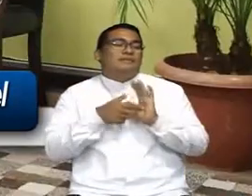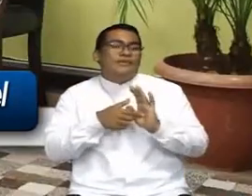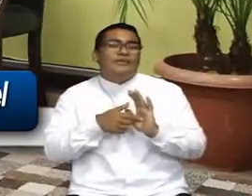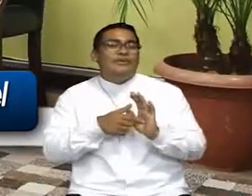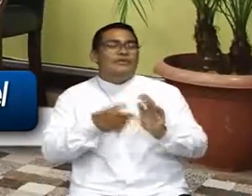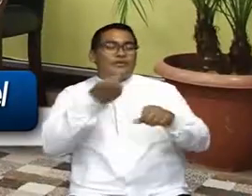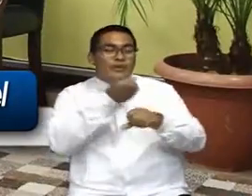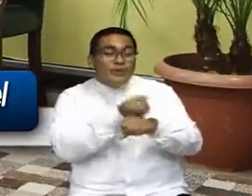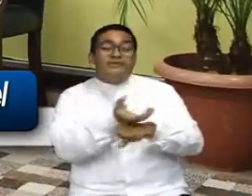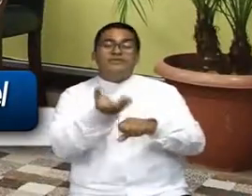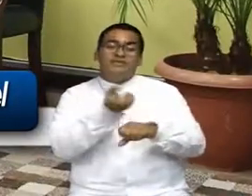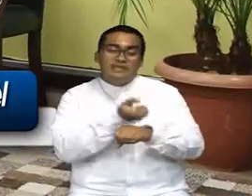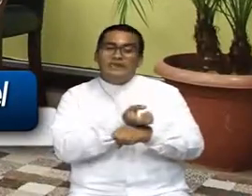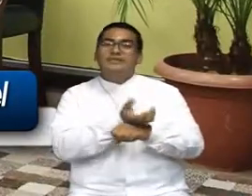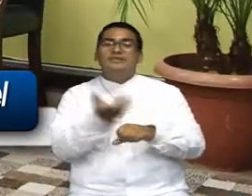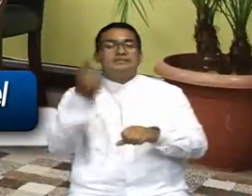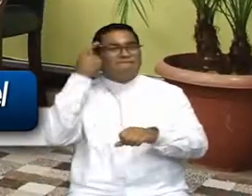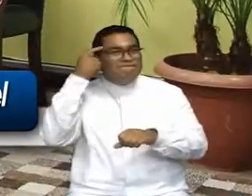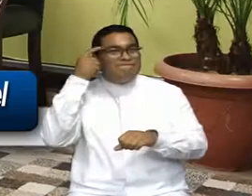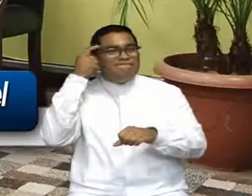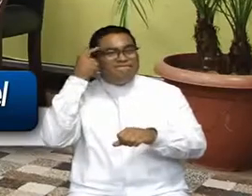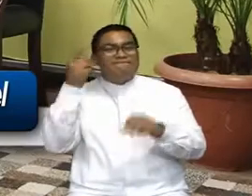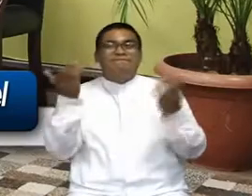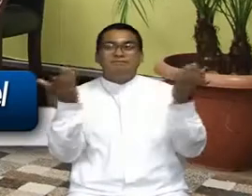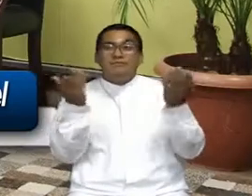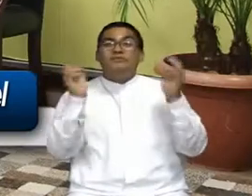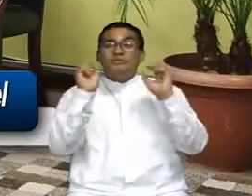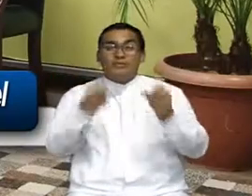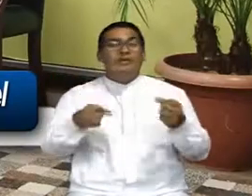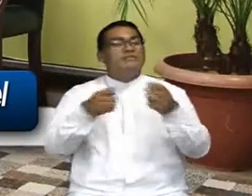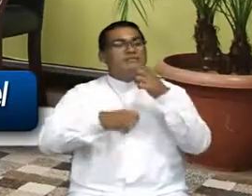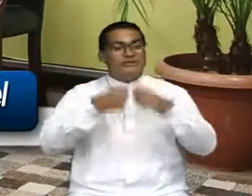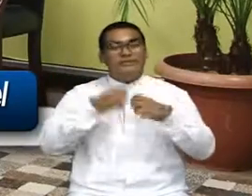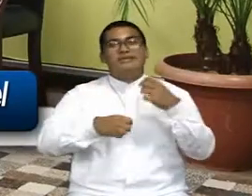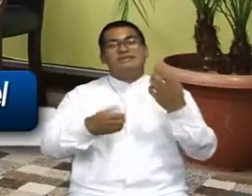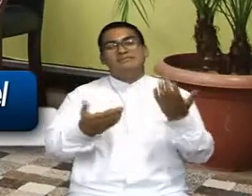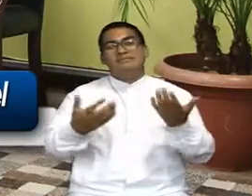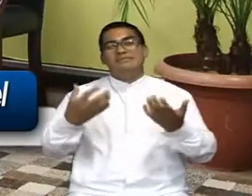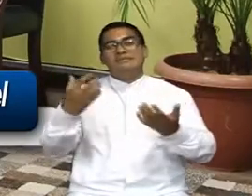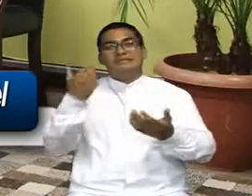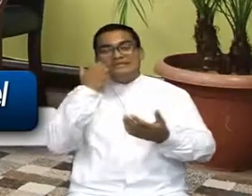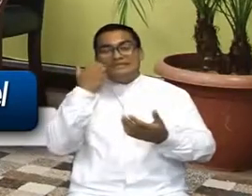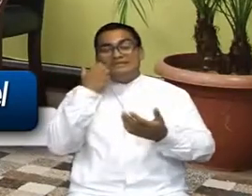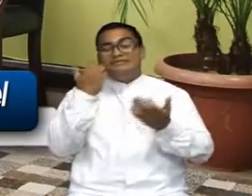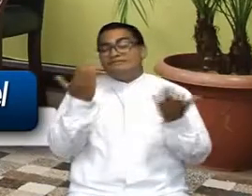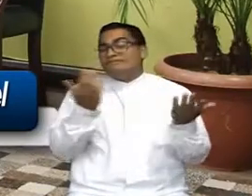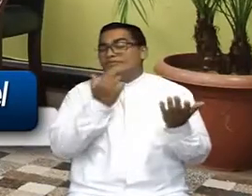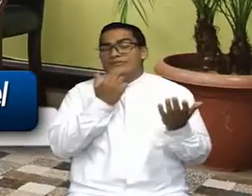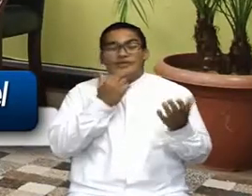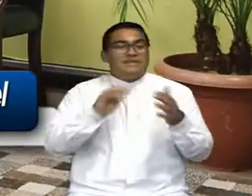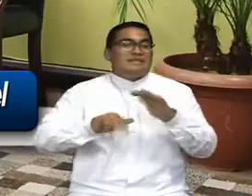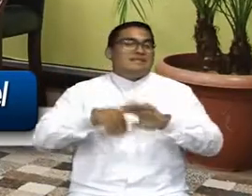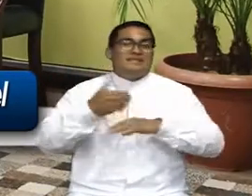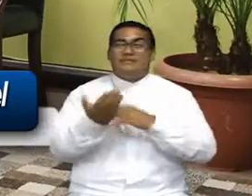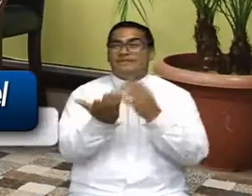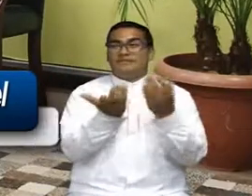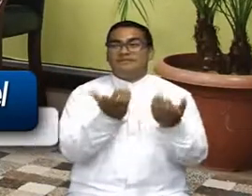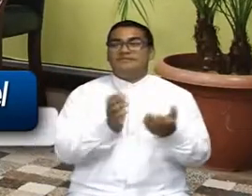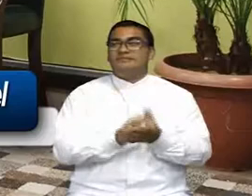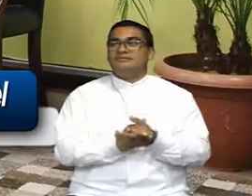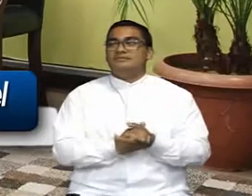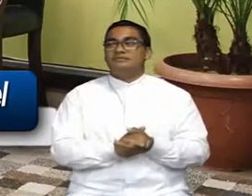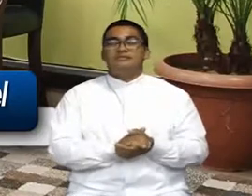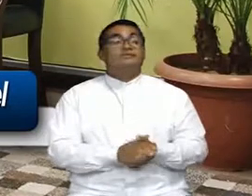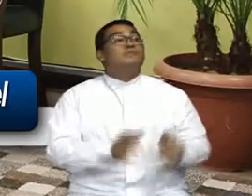Llevarlos a entrar en conciencia del problema que puede causarle posteriormente este tipo de moretones en la piel. Lo ha